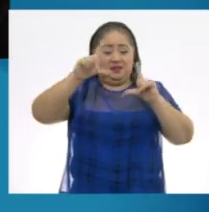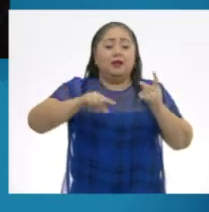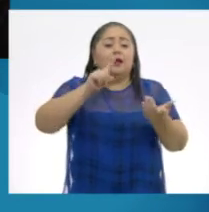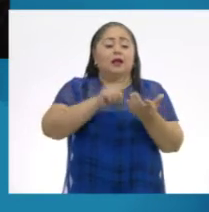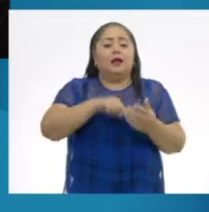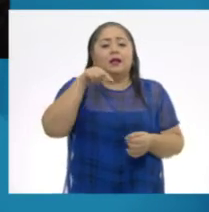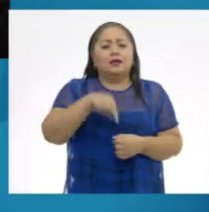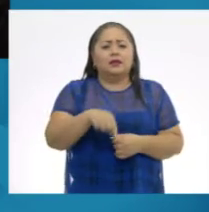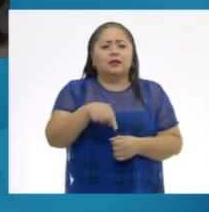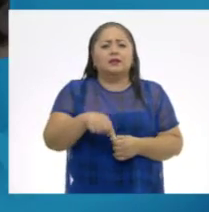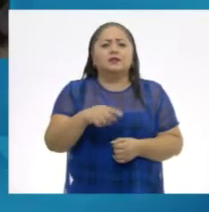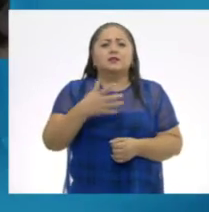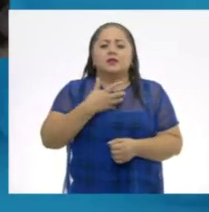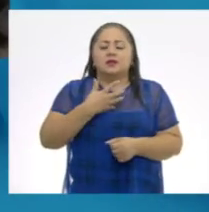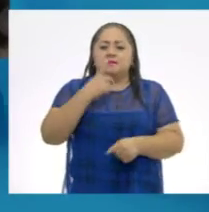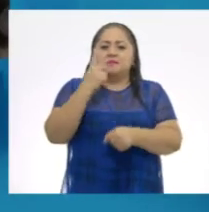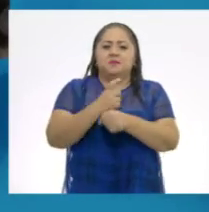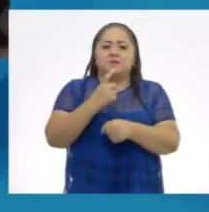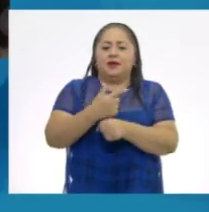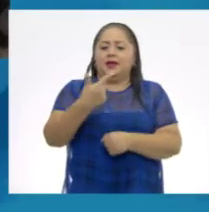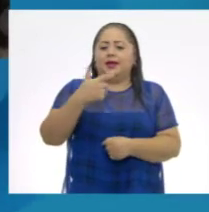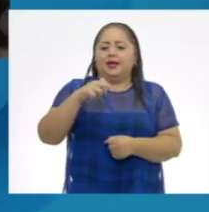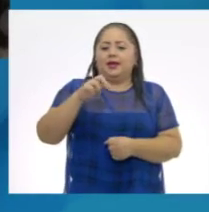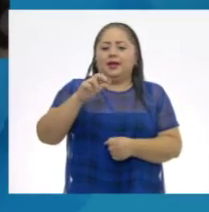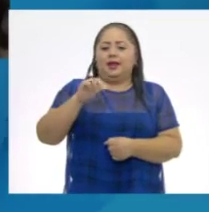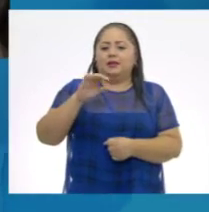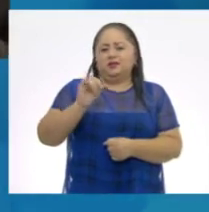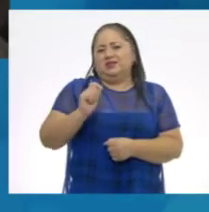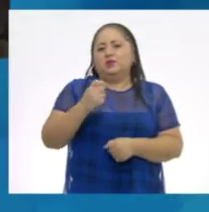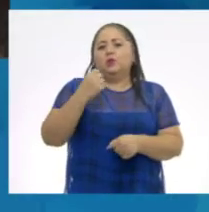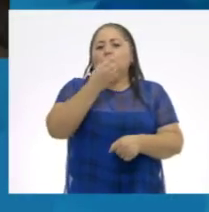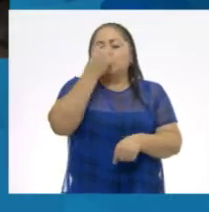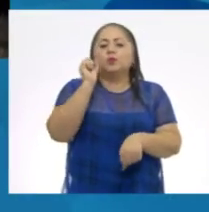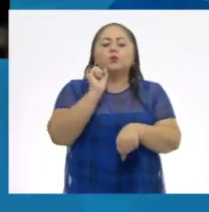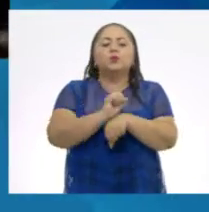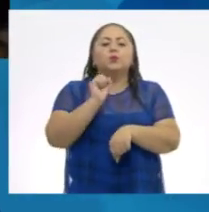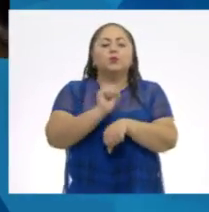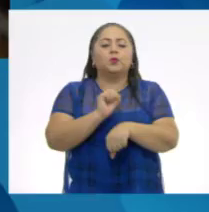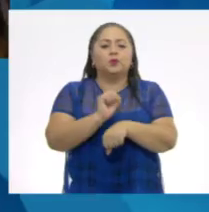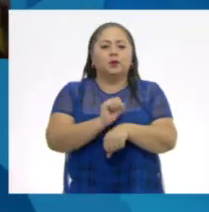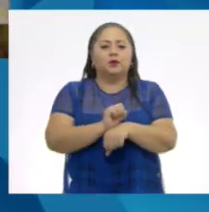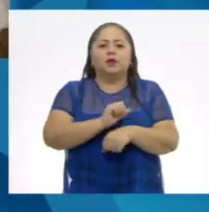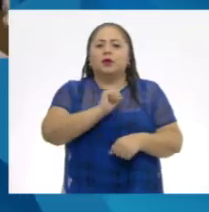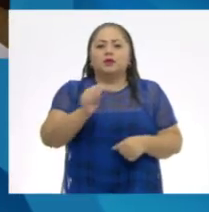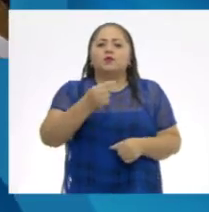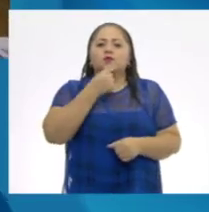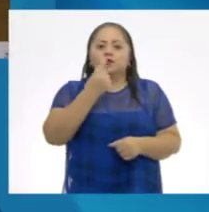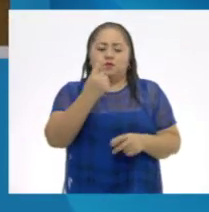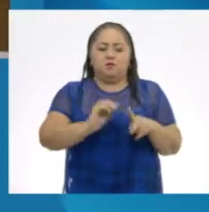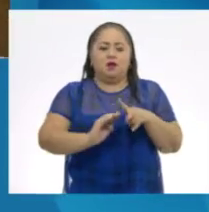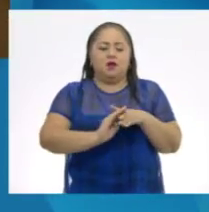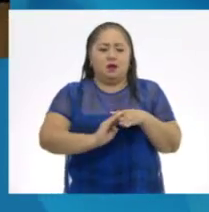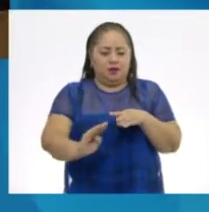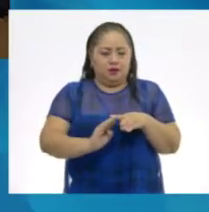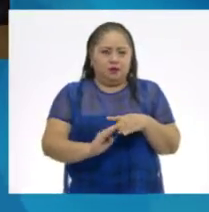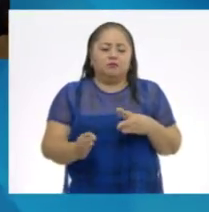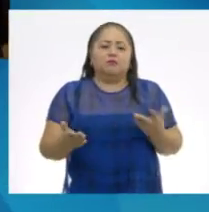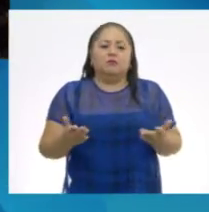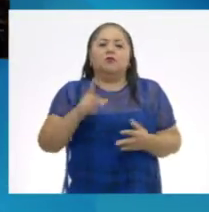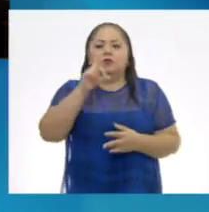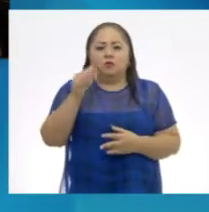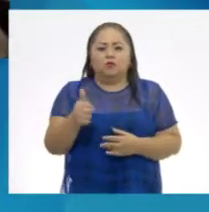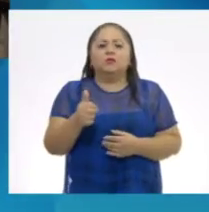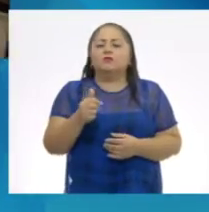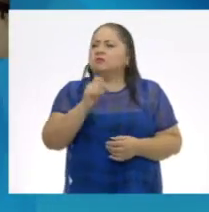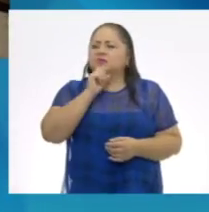aquí tuvimos la primera generación de secundaria de niño migrante y bueno, se han